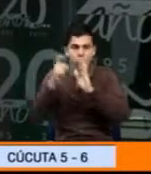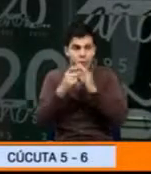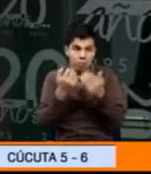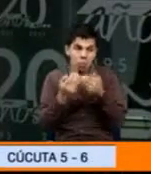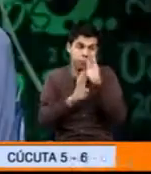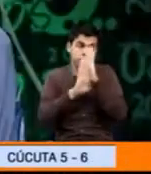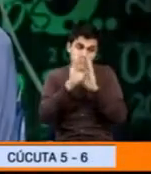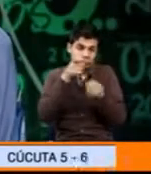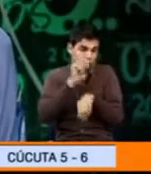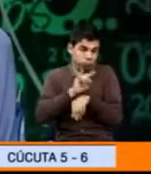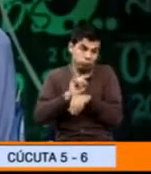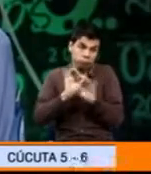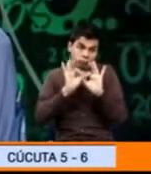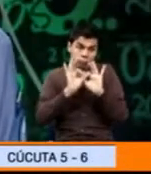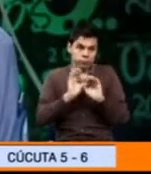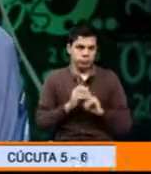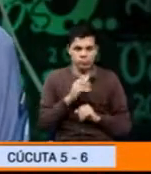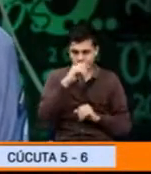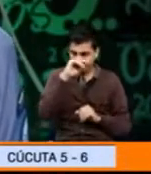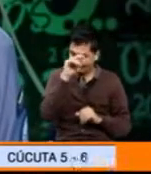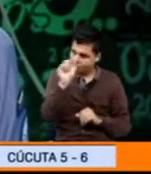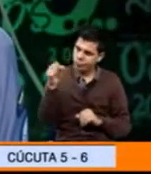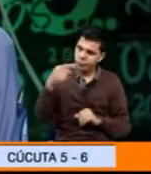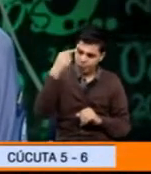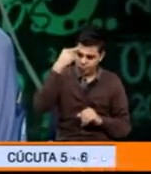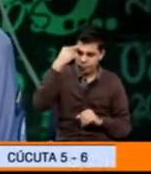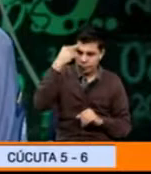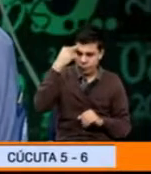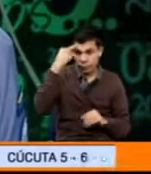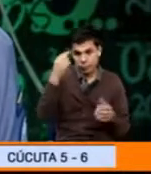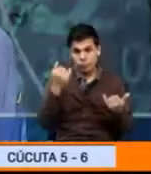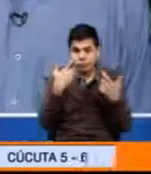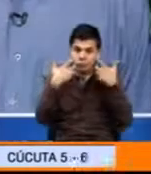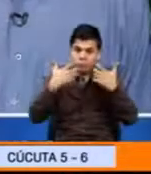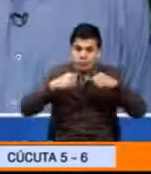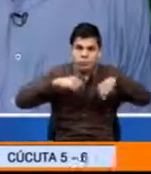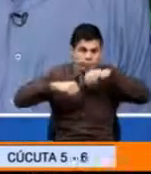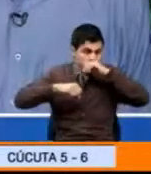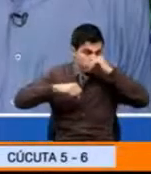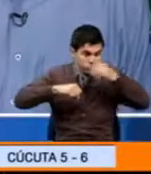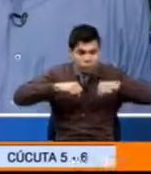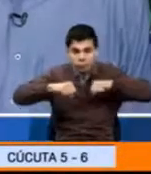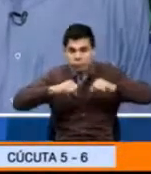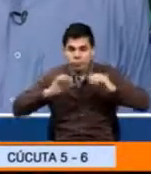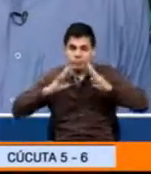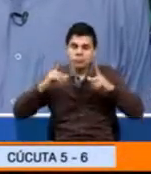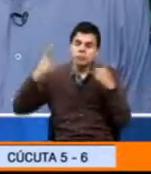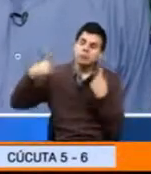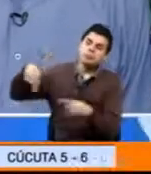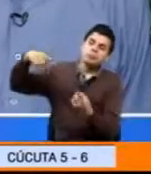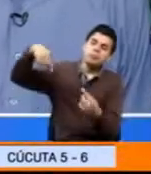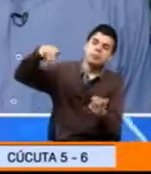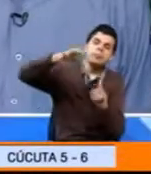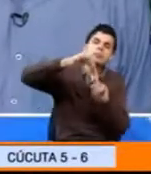especiales? Sí, yo creo que es importante resaltar el auge que ha tenido toda la actividad ecoturística en las